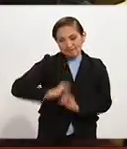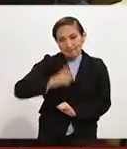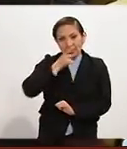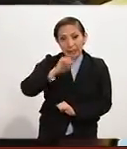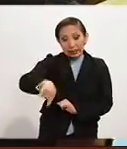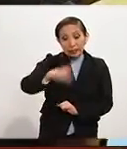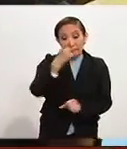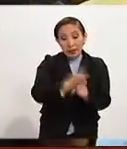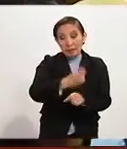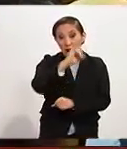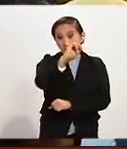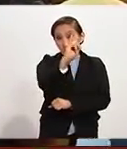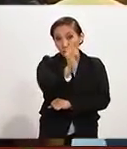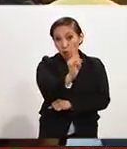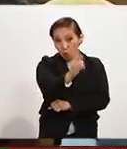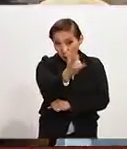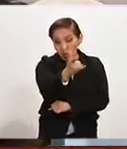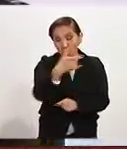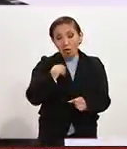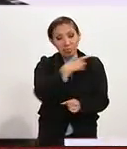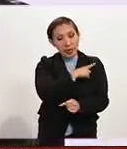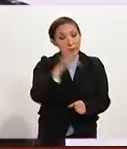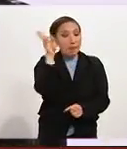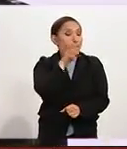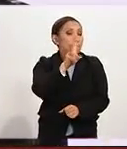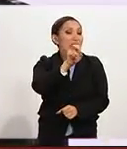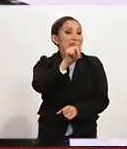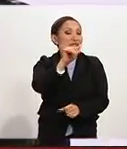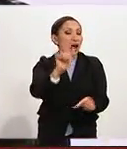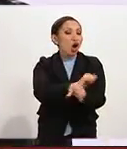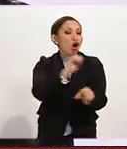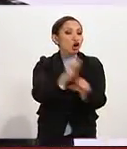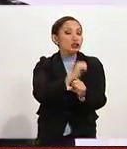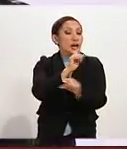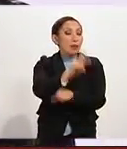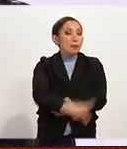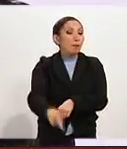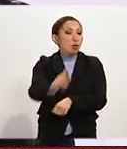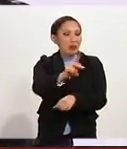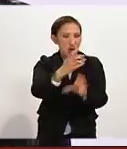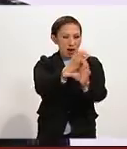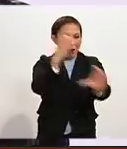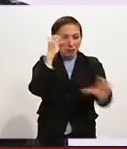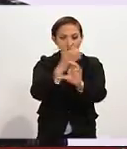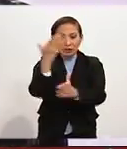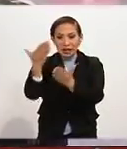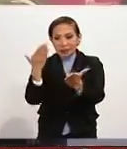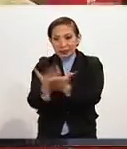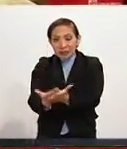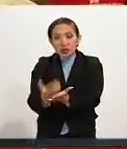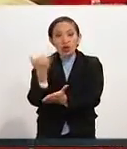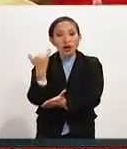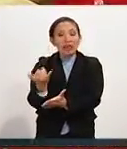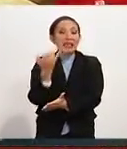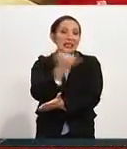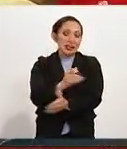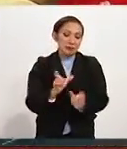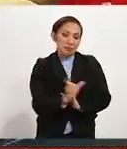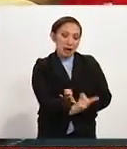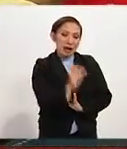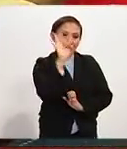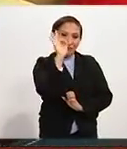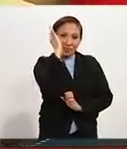a partir del 1 de julio tendrán que verificar los vehículos de transporte público de servicios y también con placas